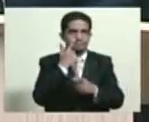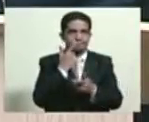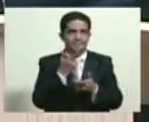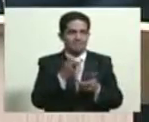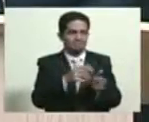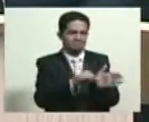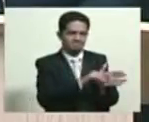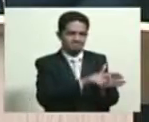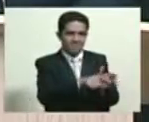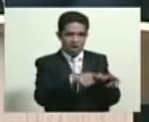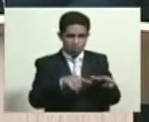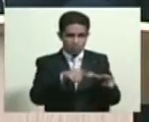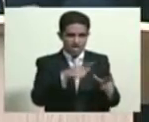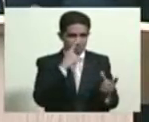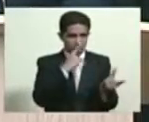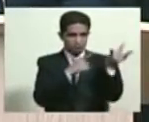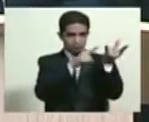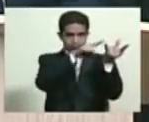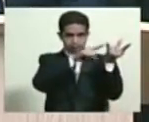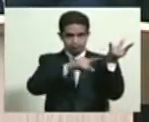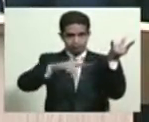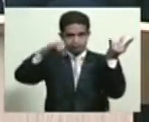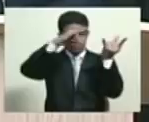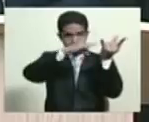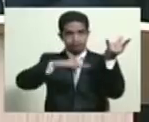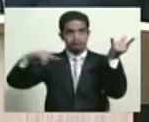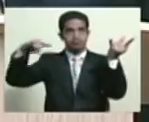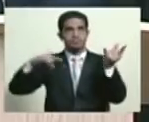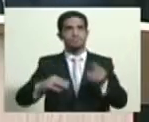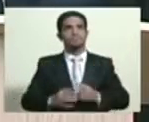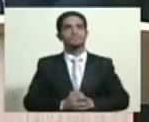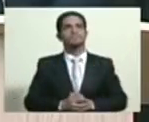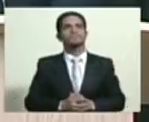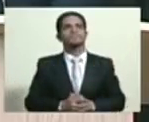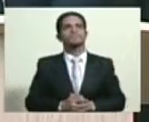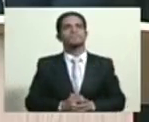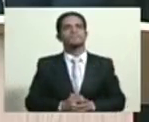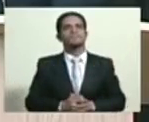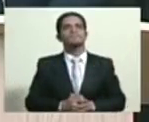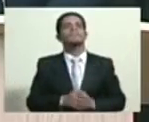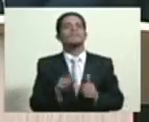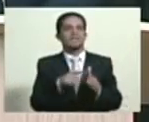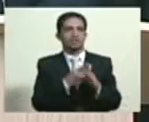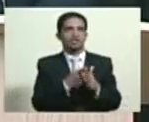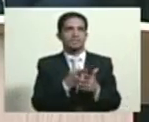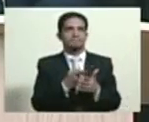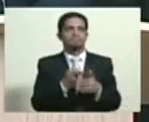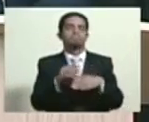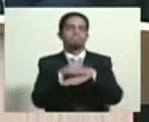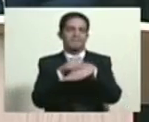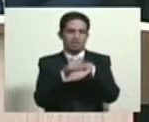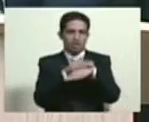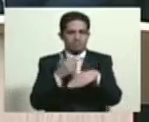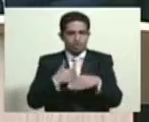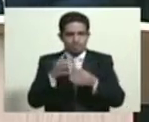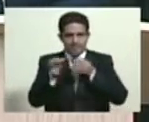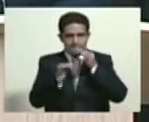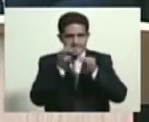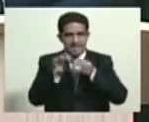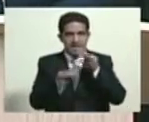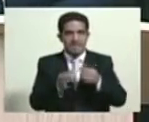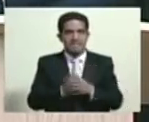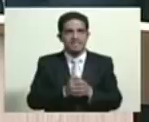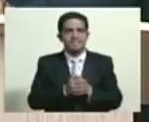patio de transmisión del Guri. Para poder brevemente explicar, perdónenme la explicación, para